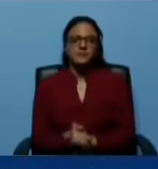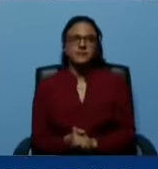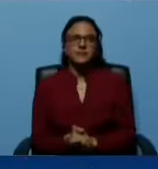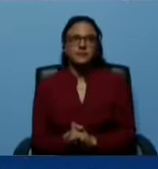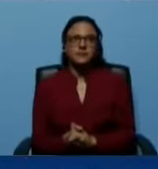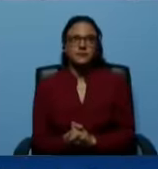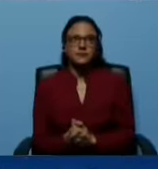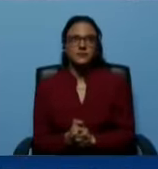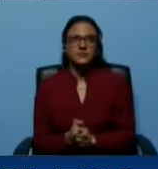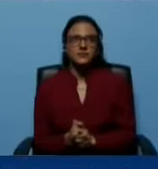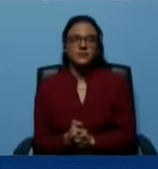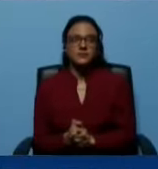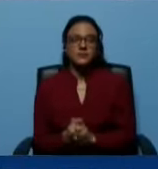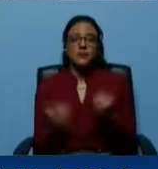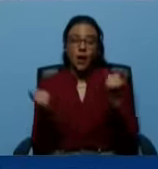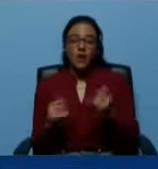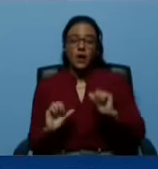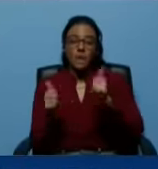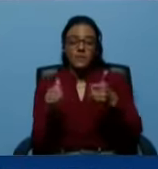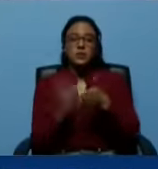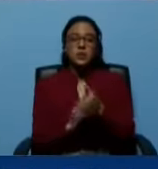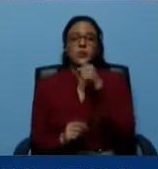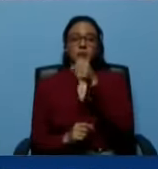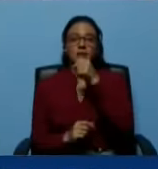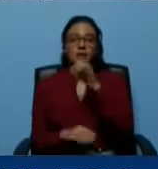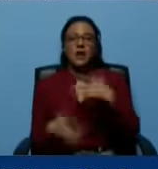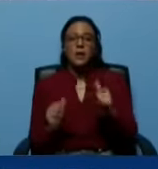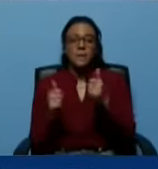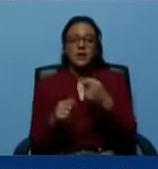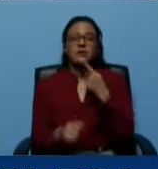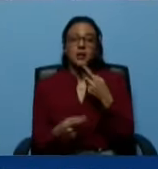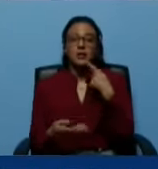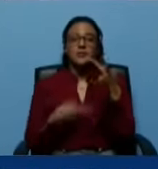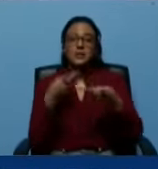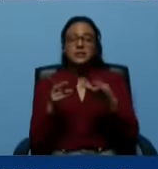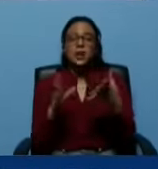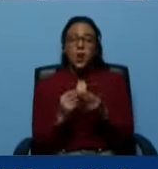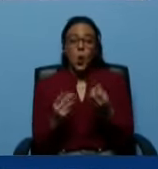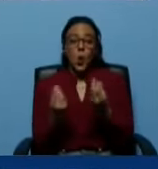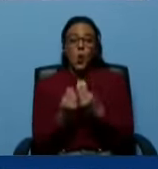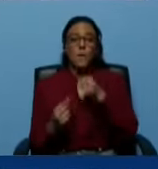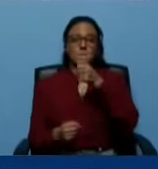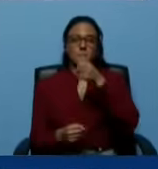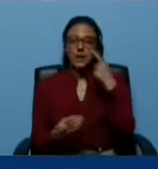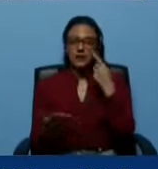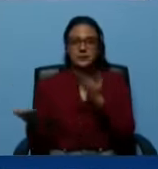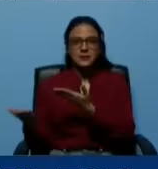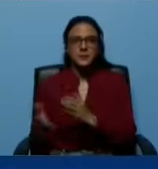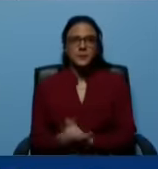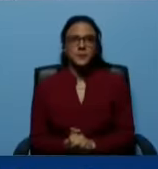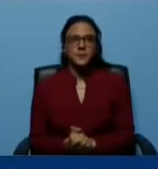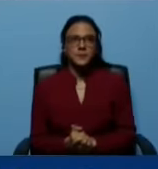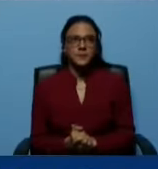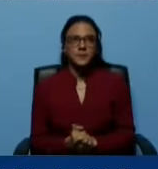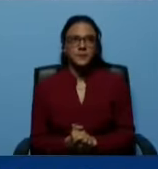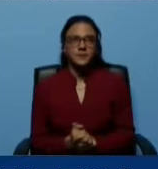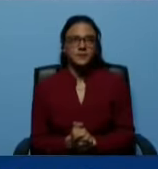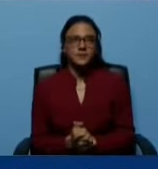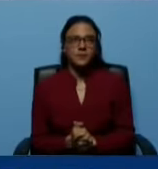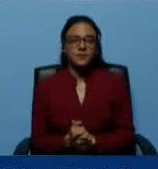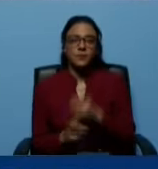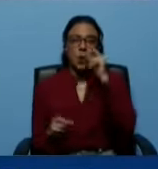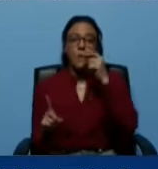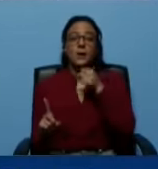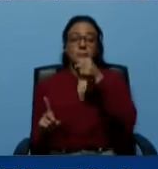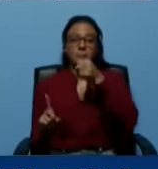La ronda de preguntas, saludos al primer vicepresidente. Vamos a escuchar lo que será la comparecencia de la prensa. Integrante del Gran Polo Patriótico. La primera pregunta, Marco